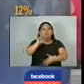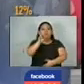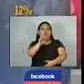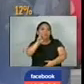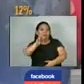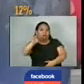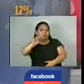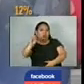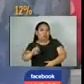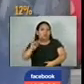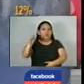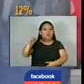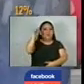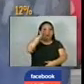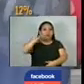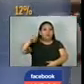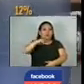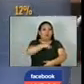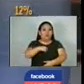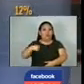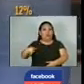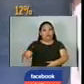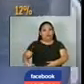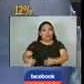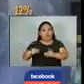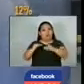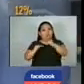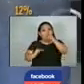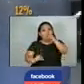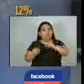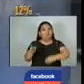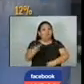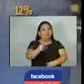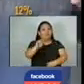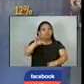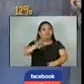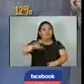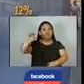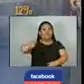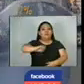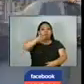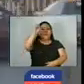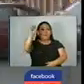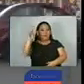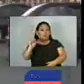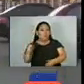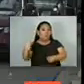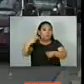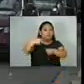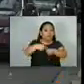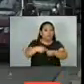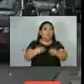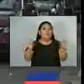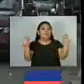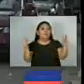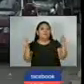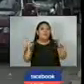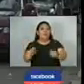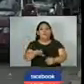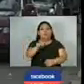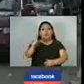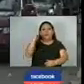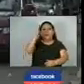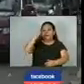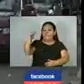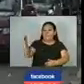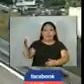y en el caso de China se posicionó en niveles inferiores con únicamente el 3% de participación. Con respecto a la inversión